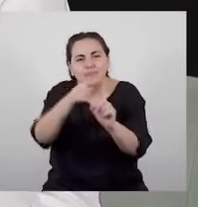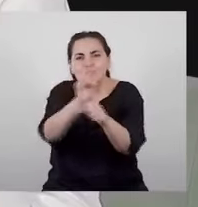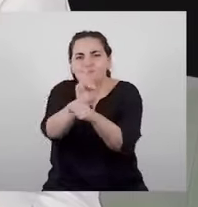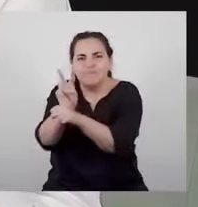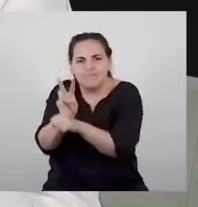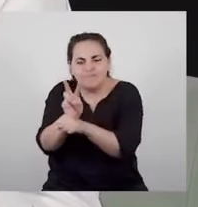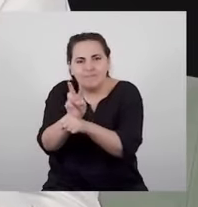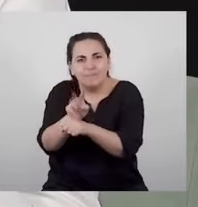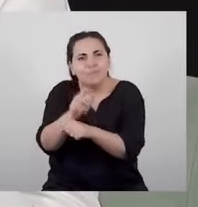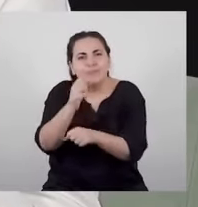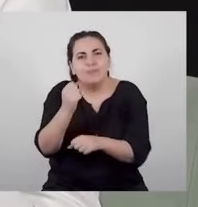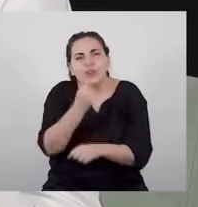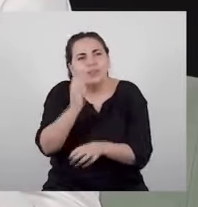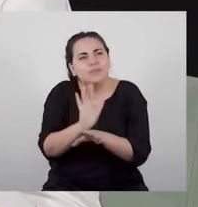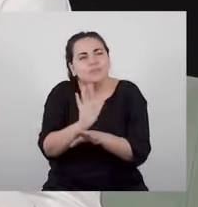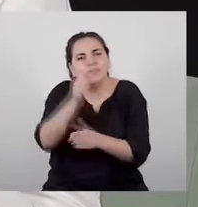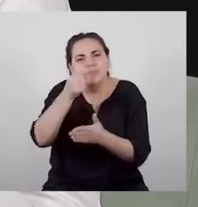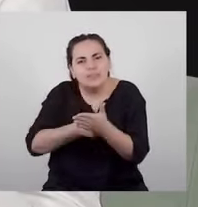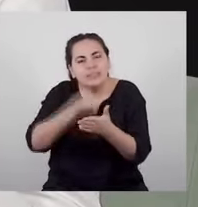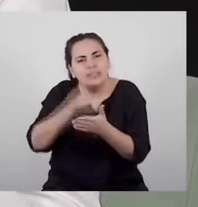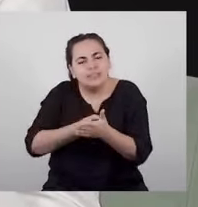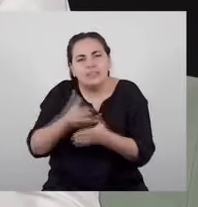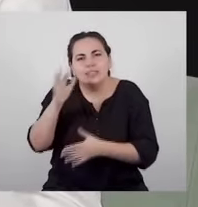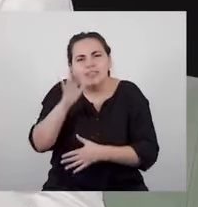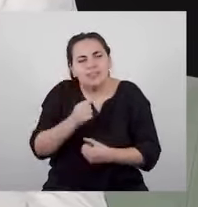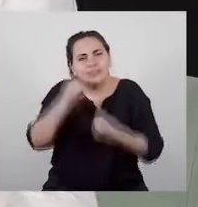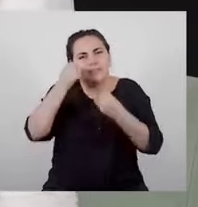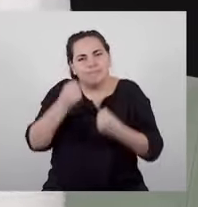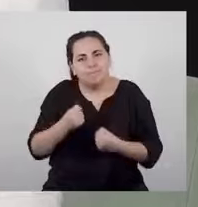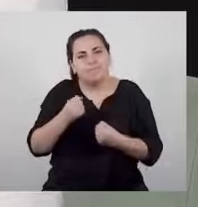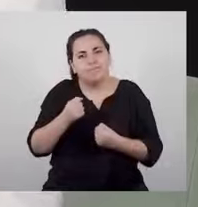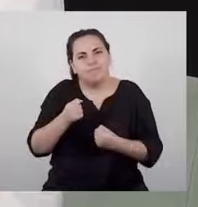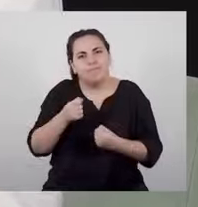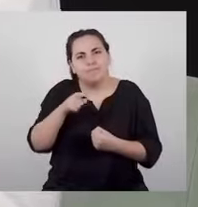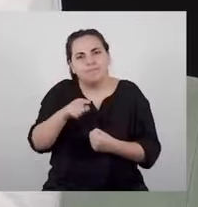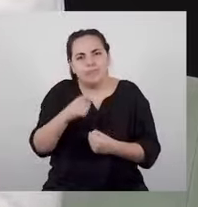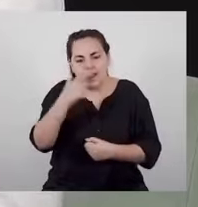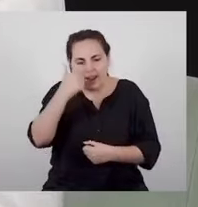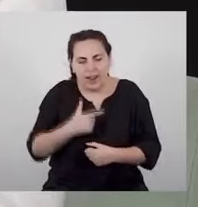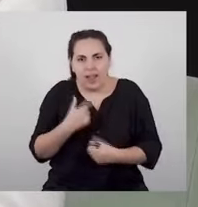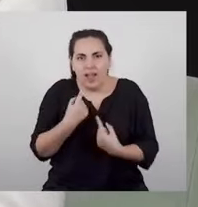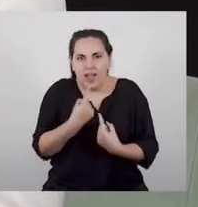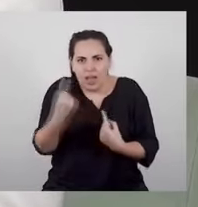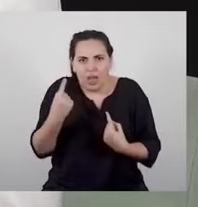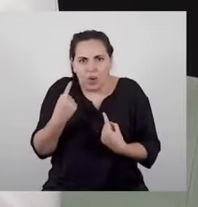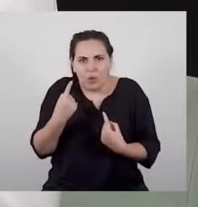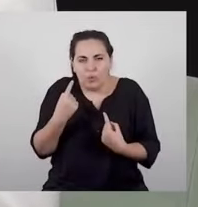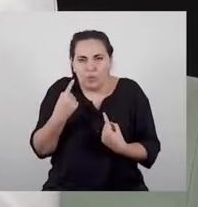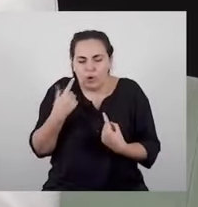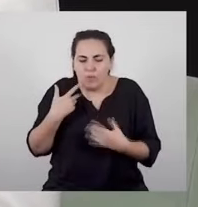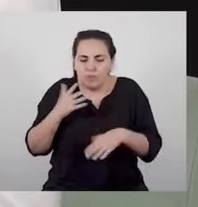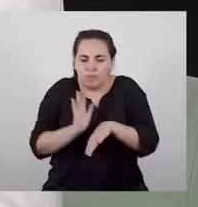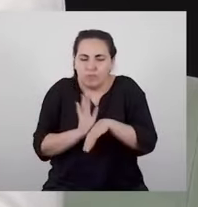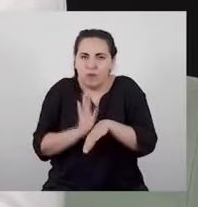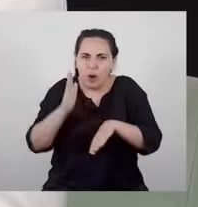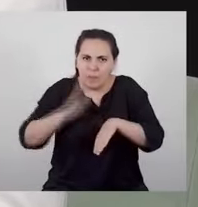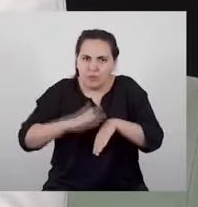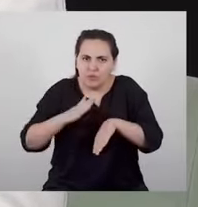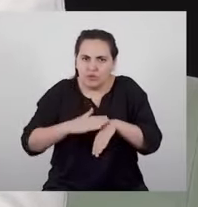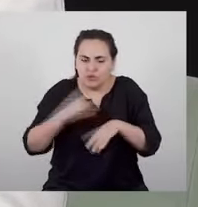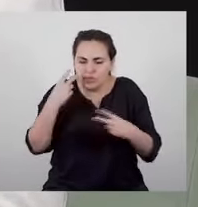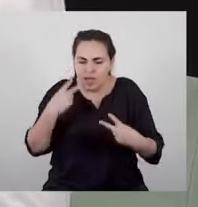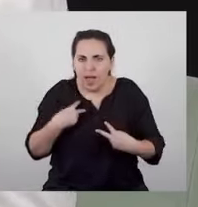activo en eso tanto para sí mismo el imponerse ciertos compromisos que